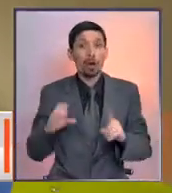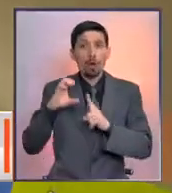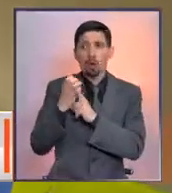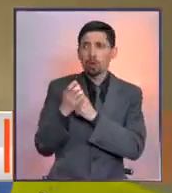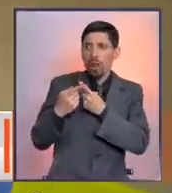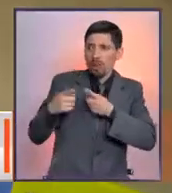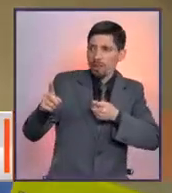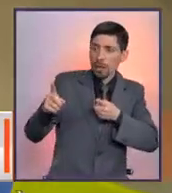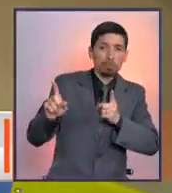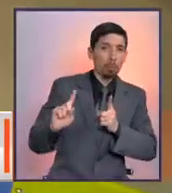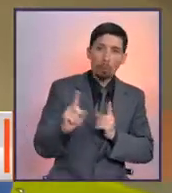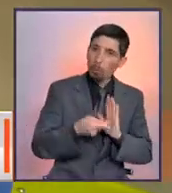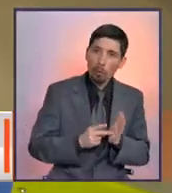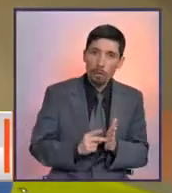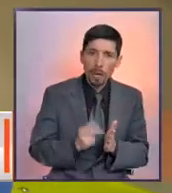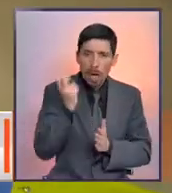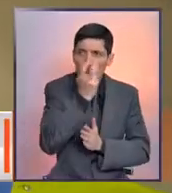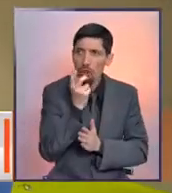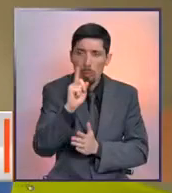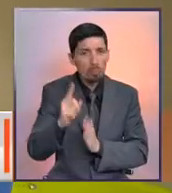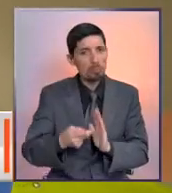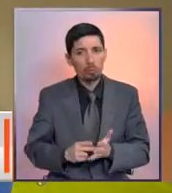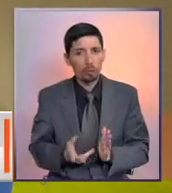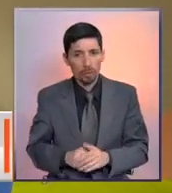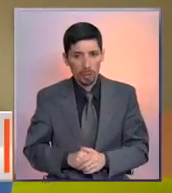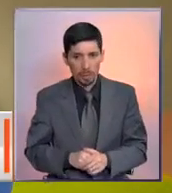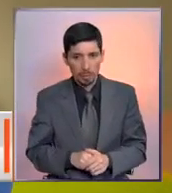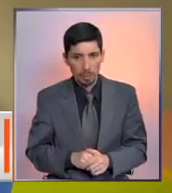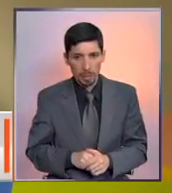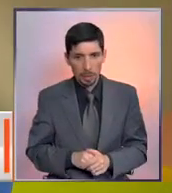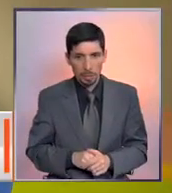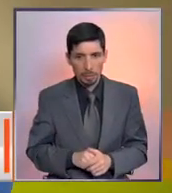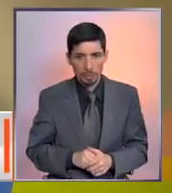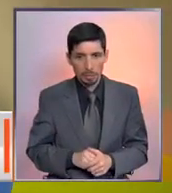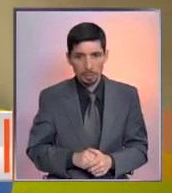idioma han sido problemas para ella ni su familia. Stay.